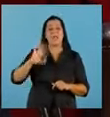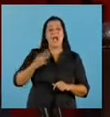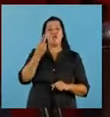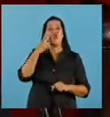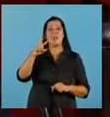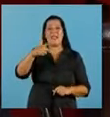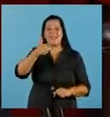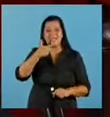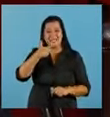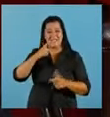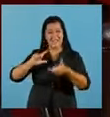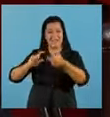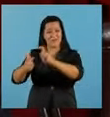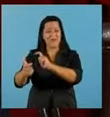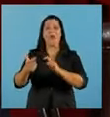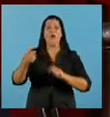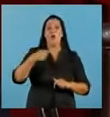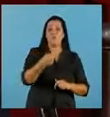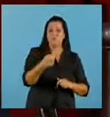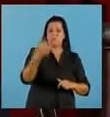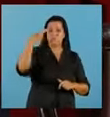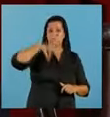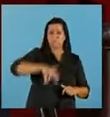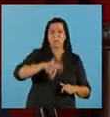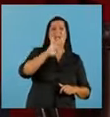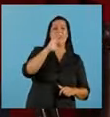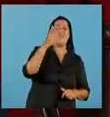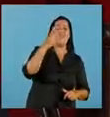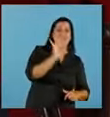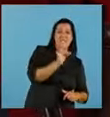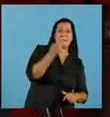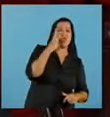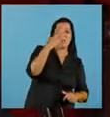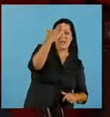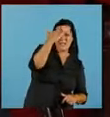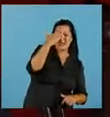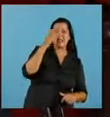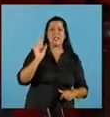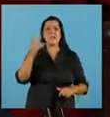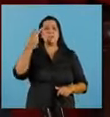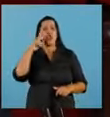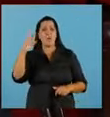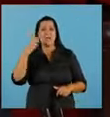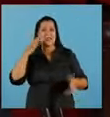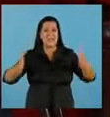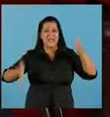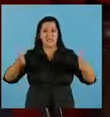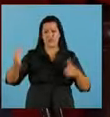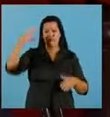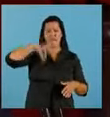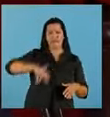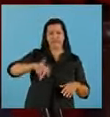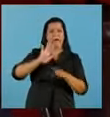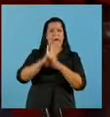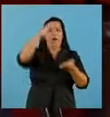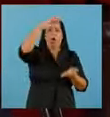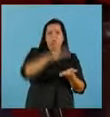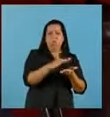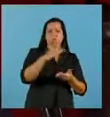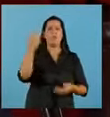2017, los jubilados perdieron entre diciembre de 2015 y diciembre de 2019 el